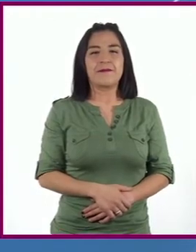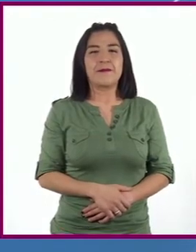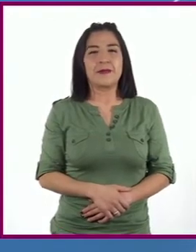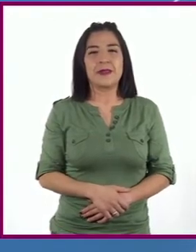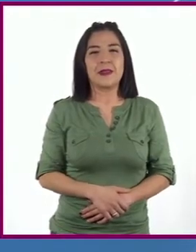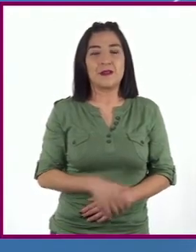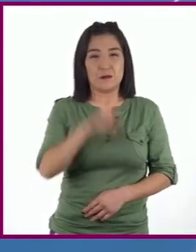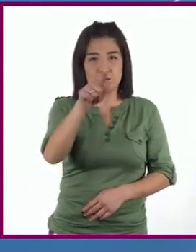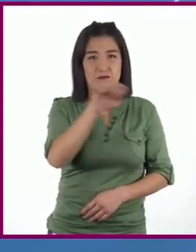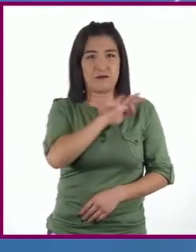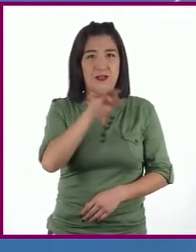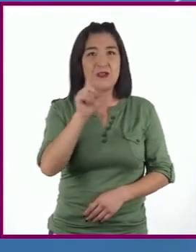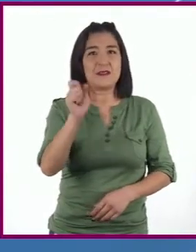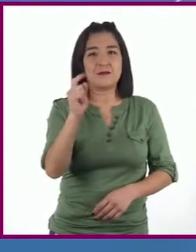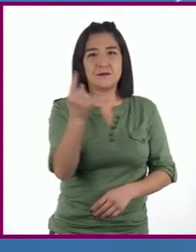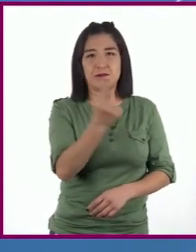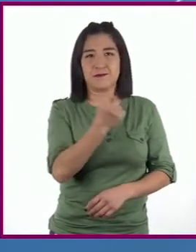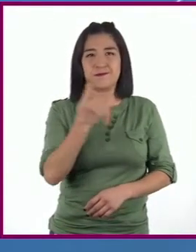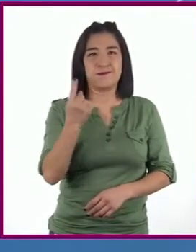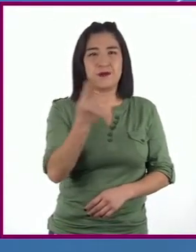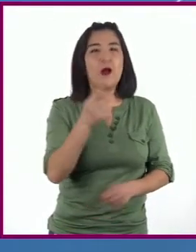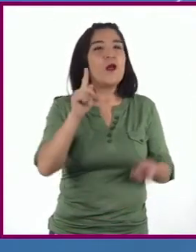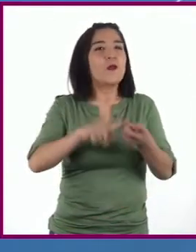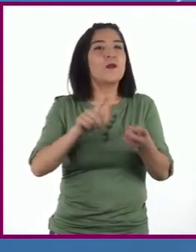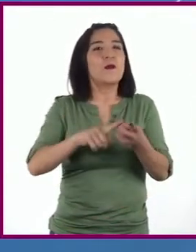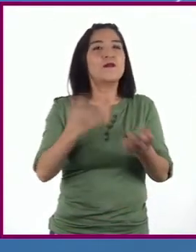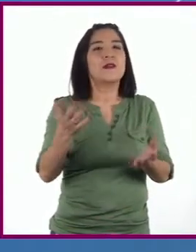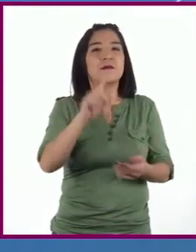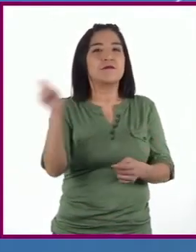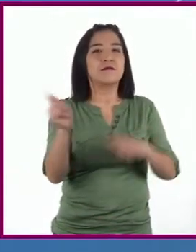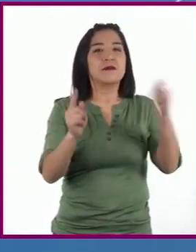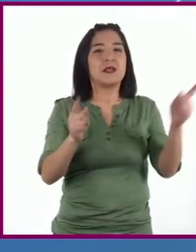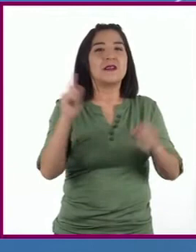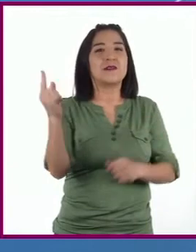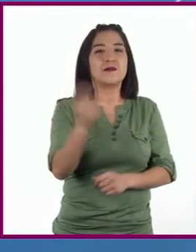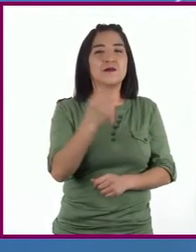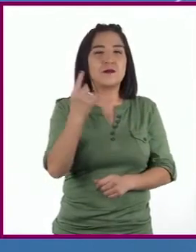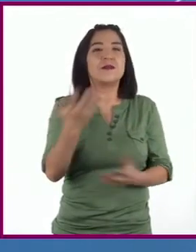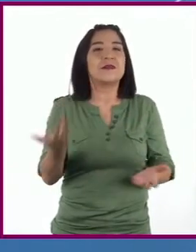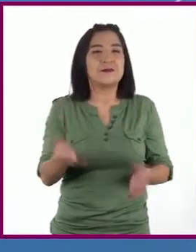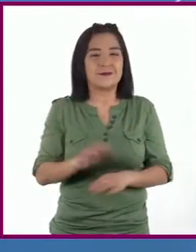¿Lo harían rotar? ¿Hacia dónde sería el sentido de la rotación?